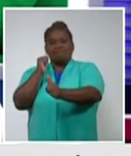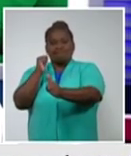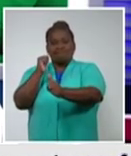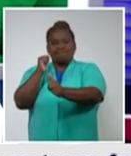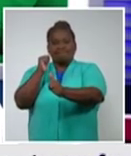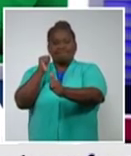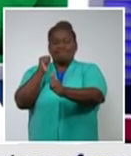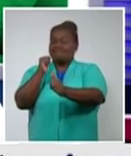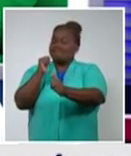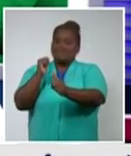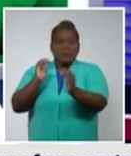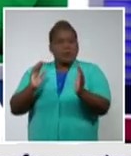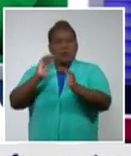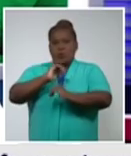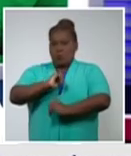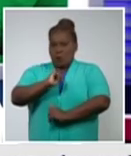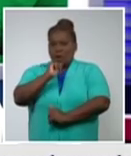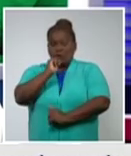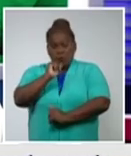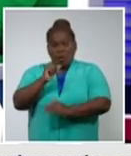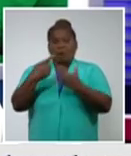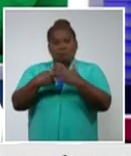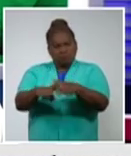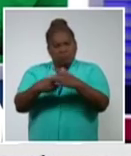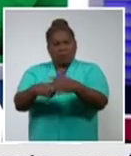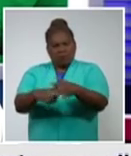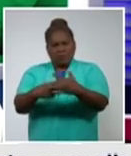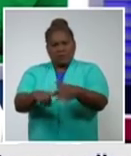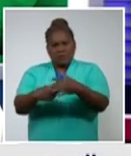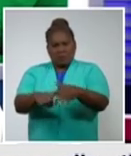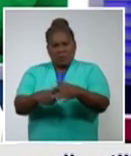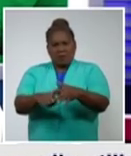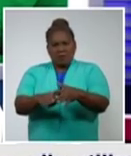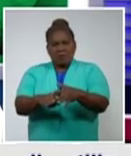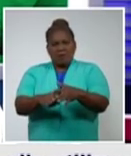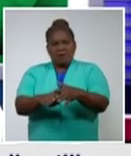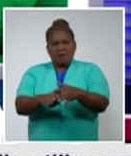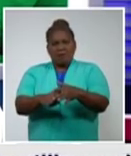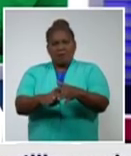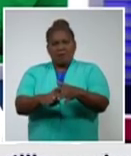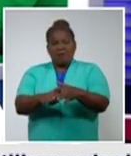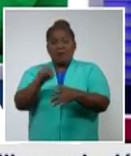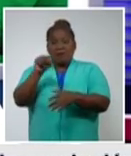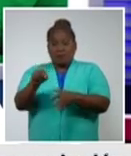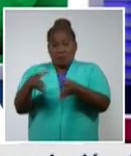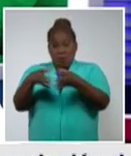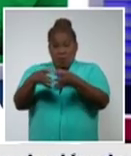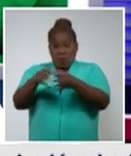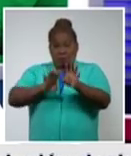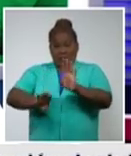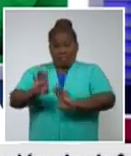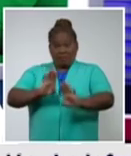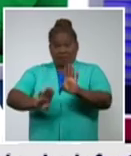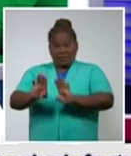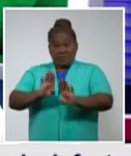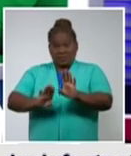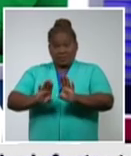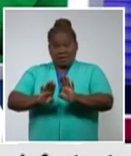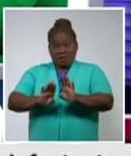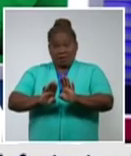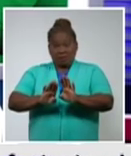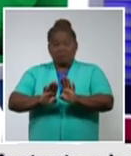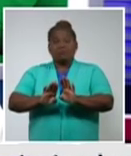tengo duda de que lo van a resolver, y en eso el Consejo de Defensa pues tiene una